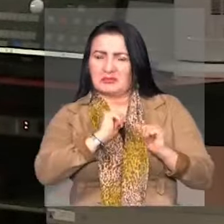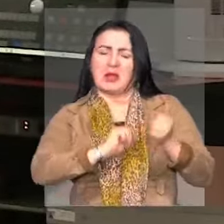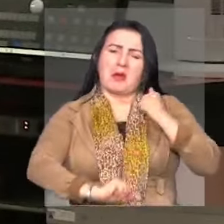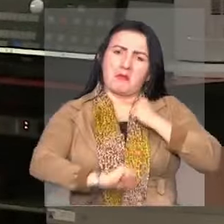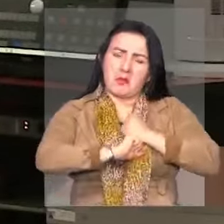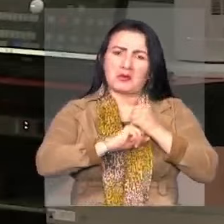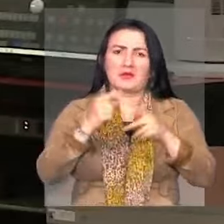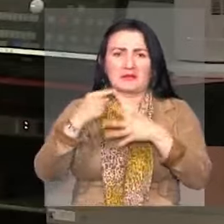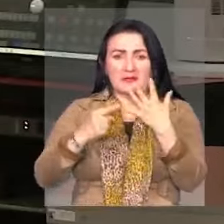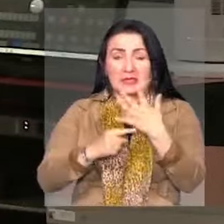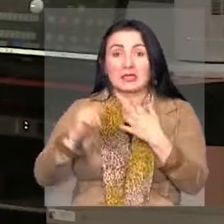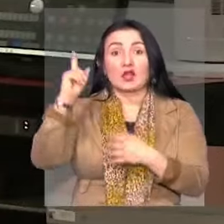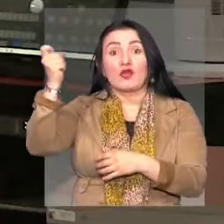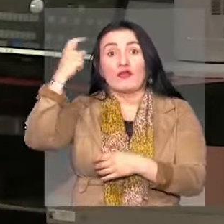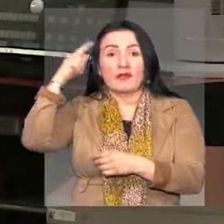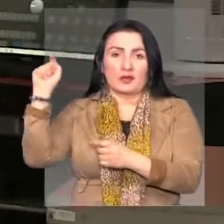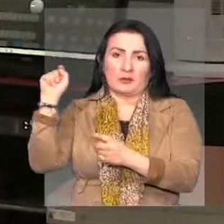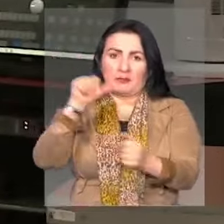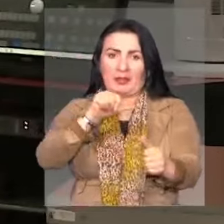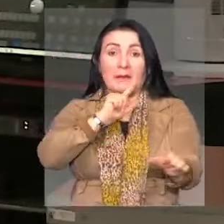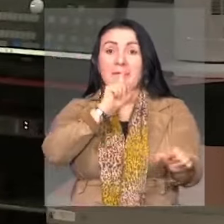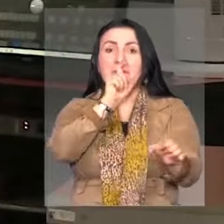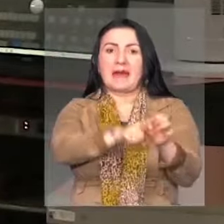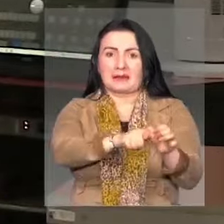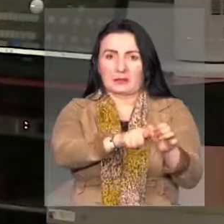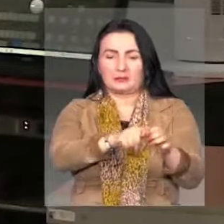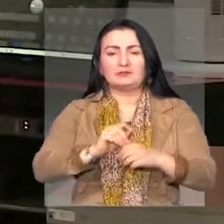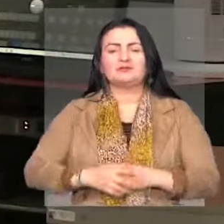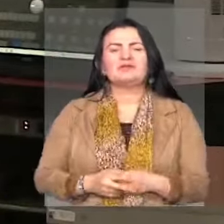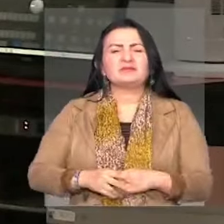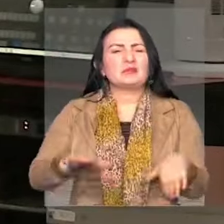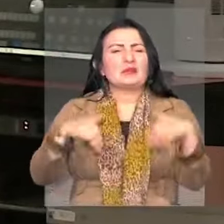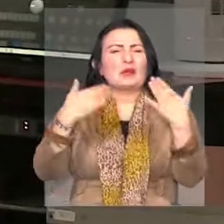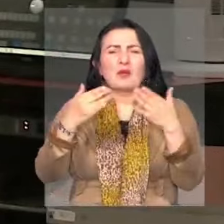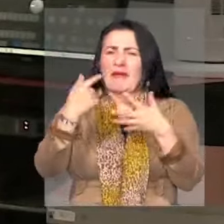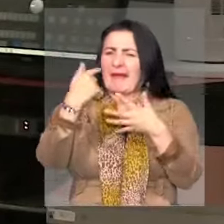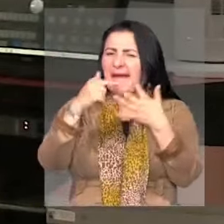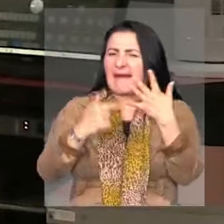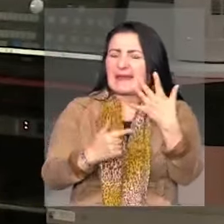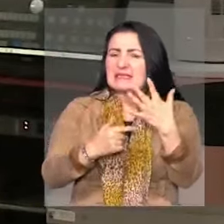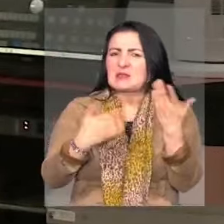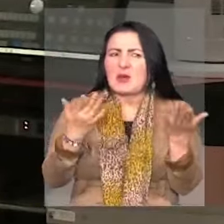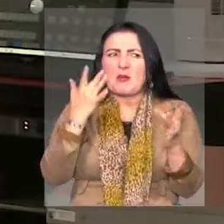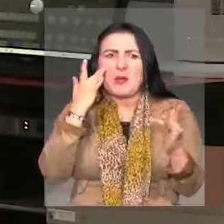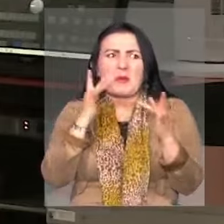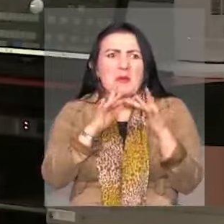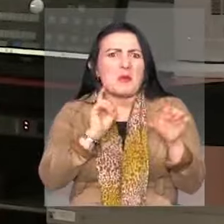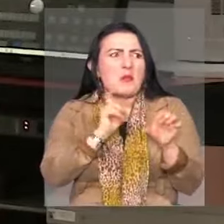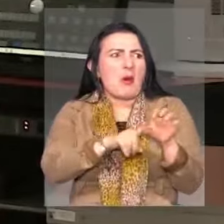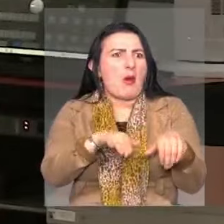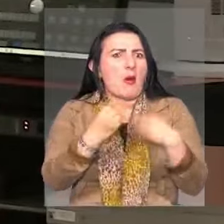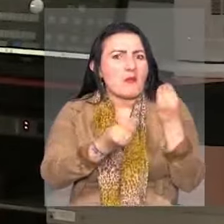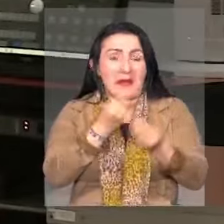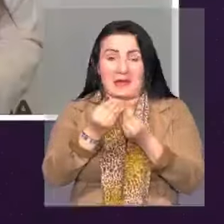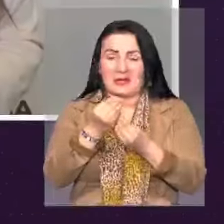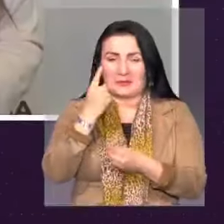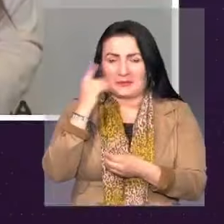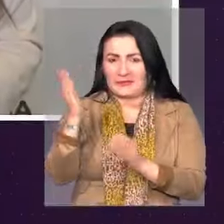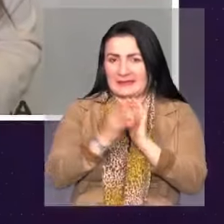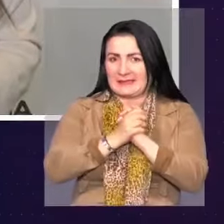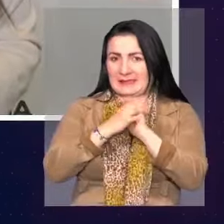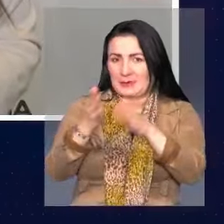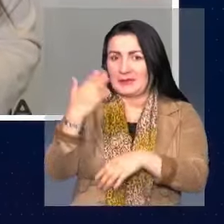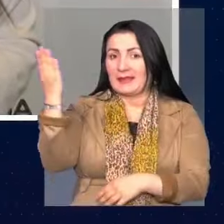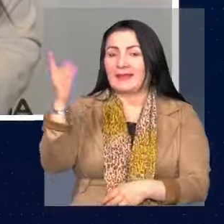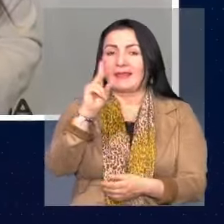del Gobierno Nacional, especialmente en la matrícula. Pero para saber en qué consiste, quiénes pueden aplicar y cómo pueden hacerlo, saludamos